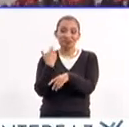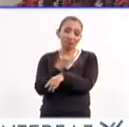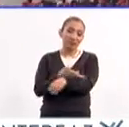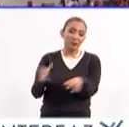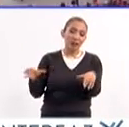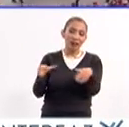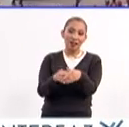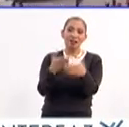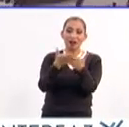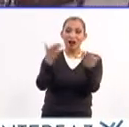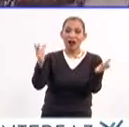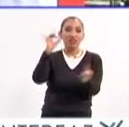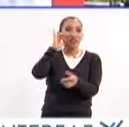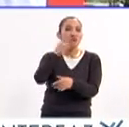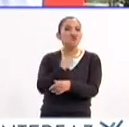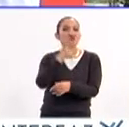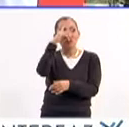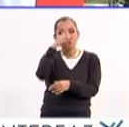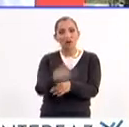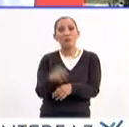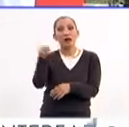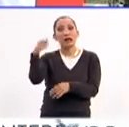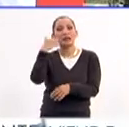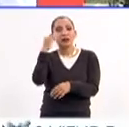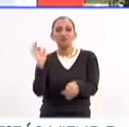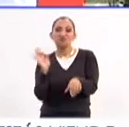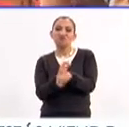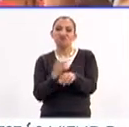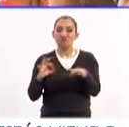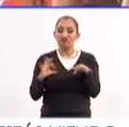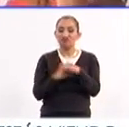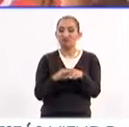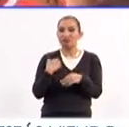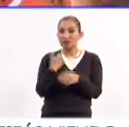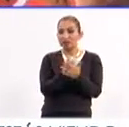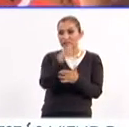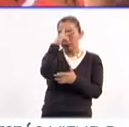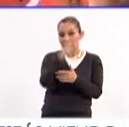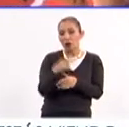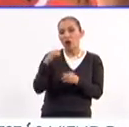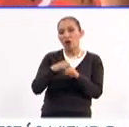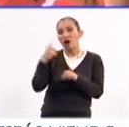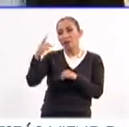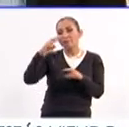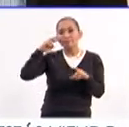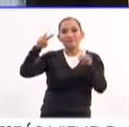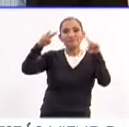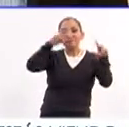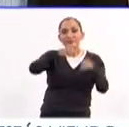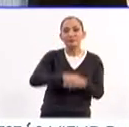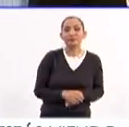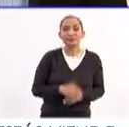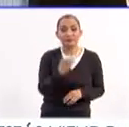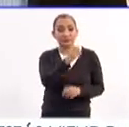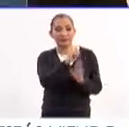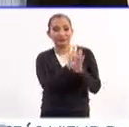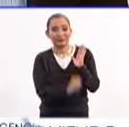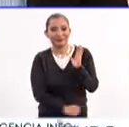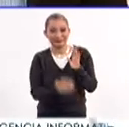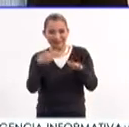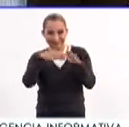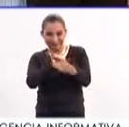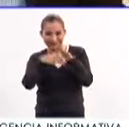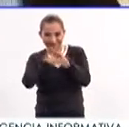y ahora los Diablos Rojos del México buscan reforzar su vínculo con la capital del país a través de la mirada. Con el sistema de transporte